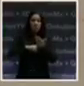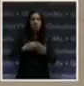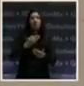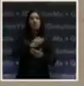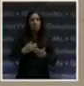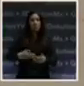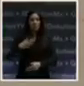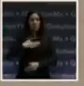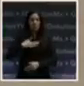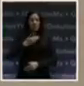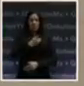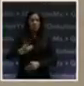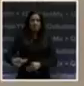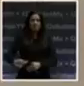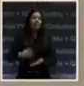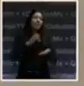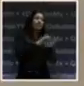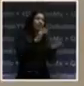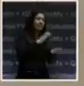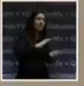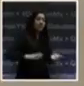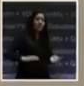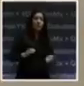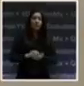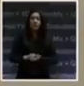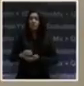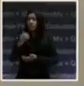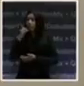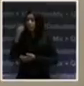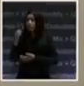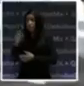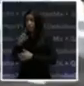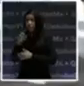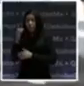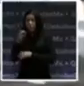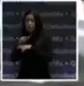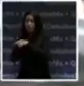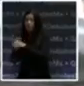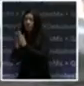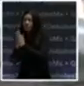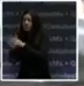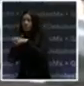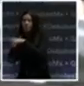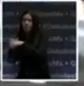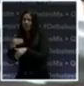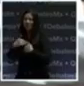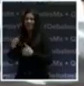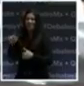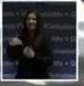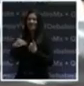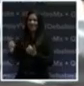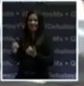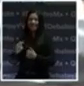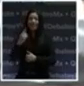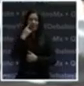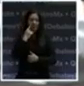dentro del gabinete de un servidor. Gracias, candidato, muy amable. ¿Me puedo? ¿Quiere hacer uso de su réplica? Sí, continúe, por favor, porque no entendí cómo va a